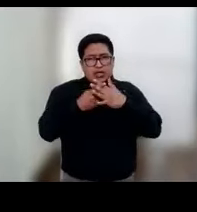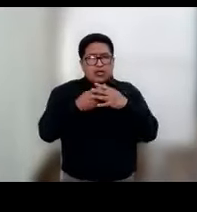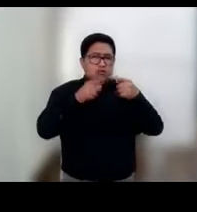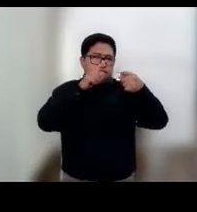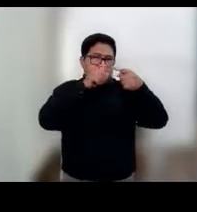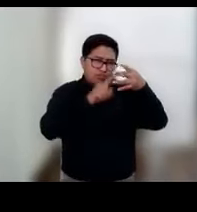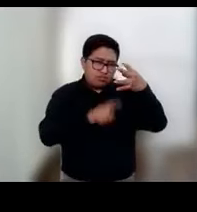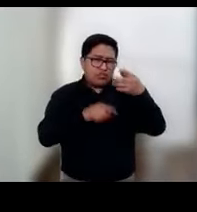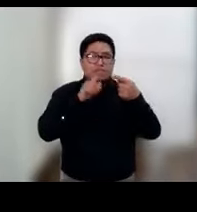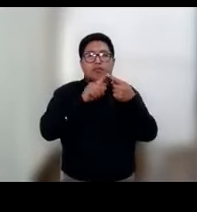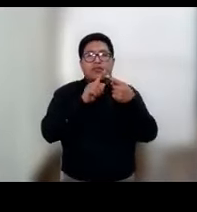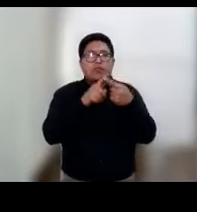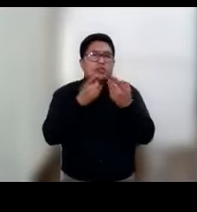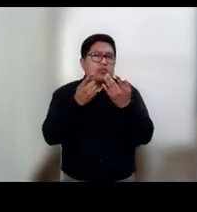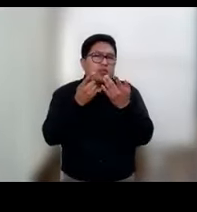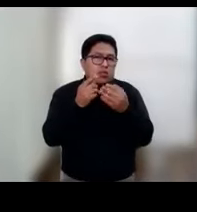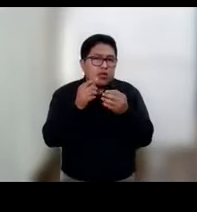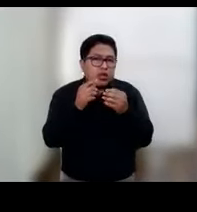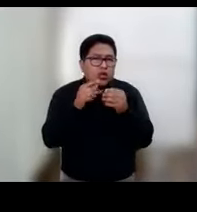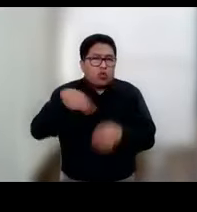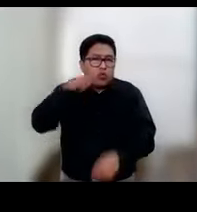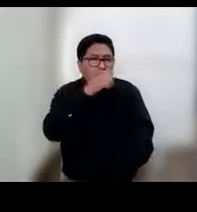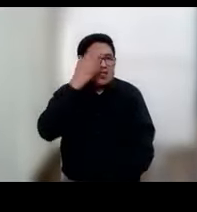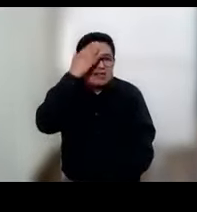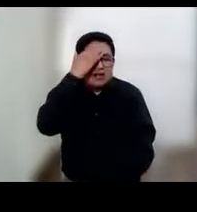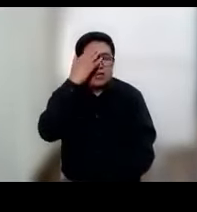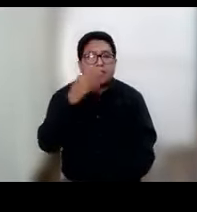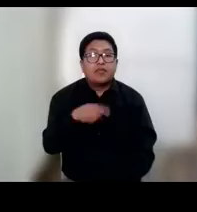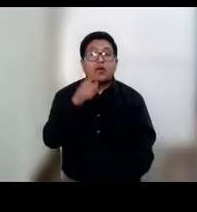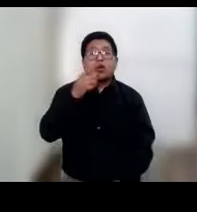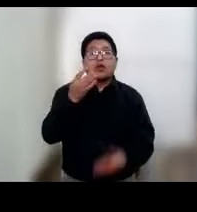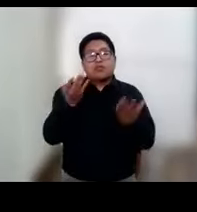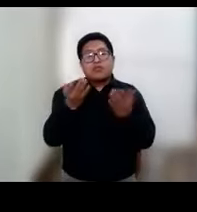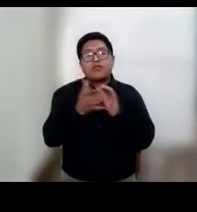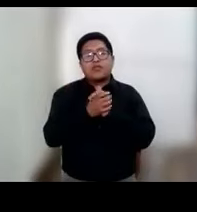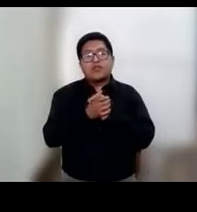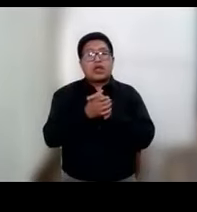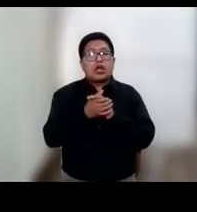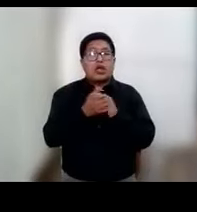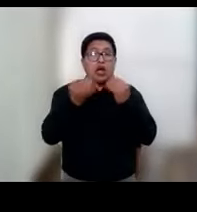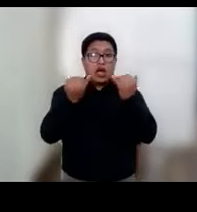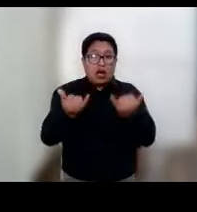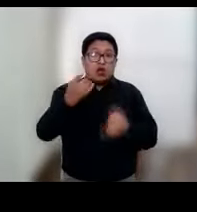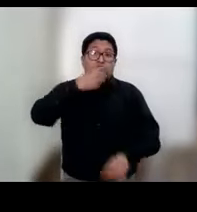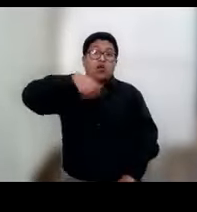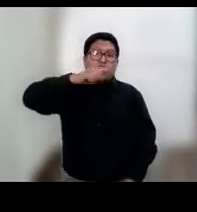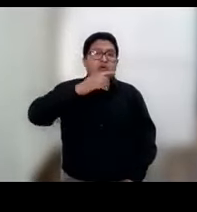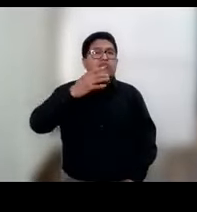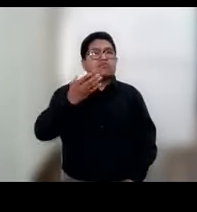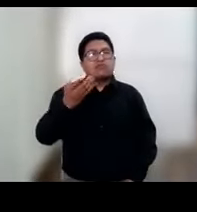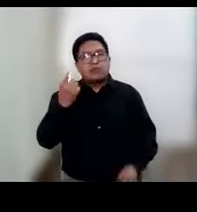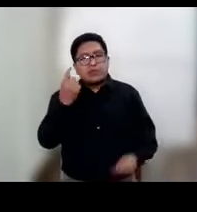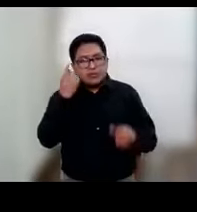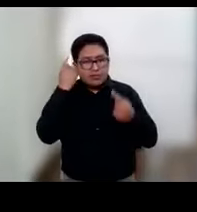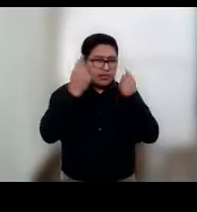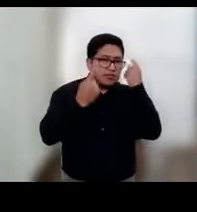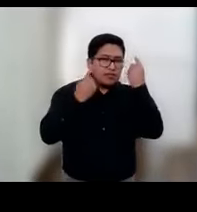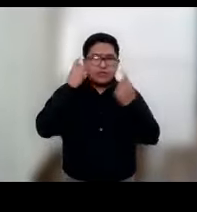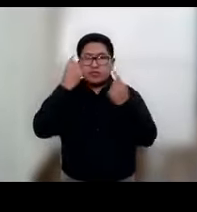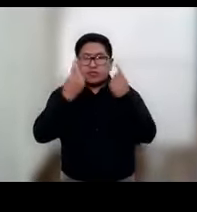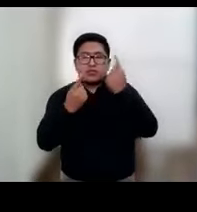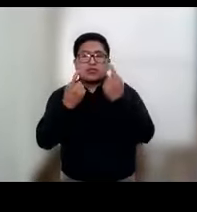como obvias digamos no creo que todas y todos hemos asumido con mucha claridad que nadie de